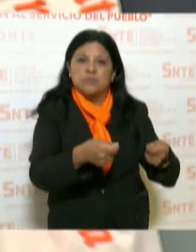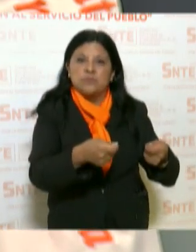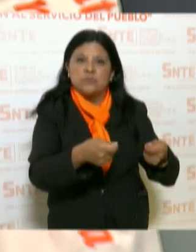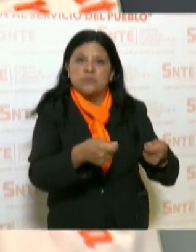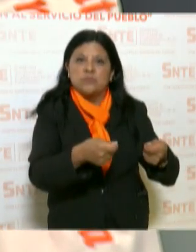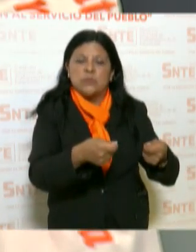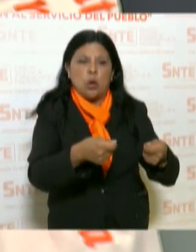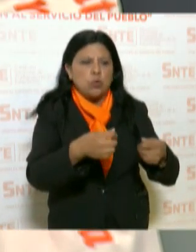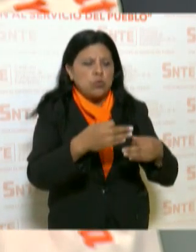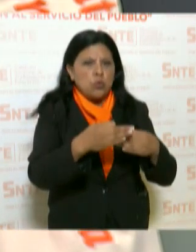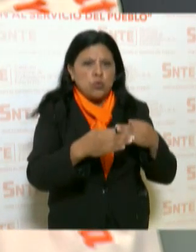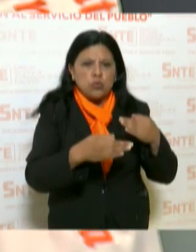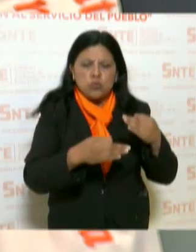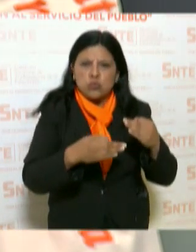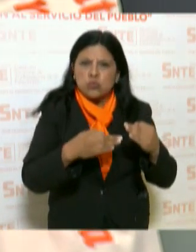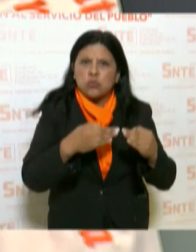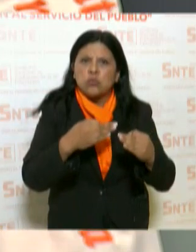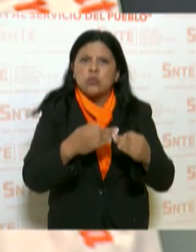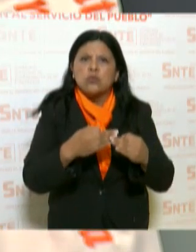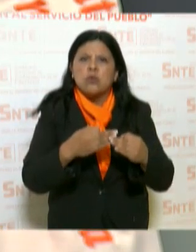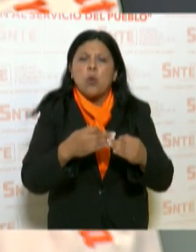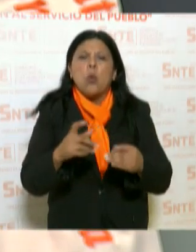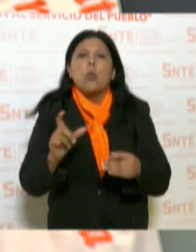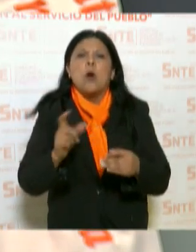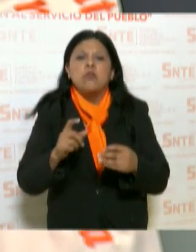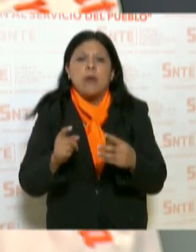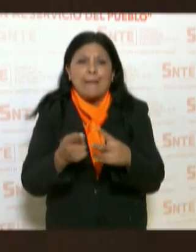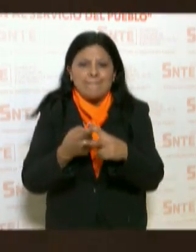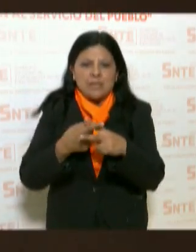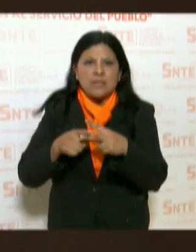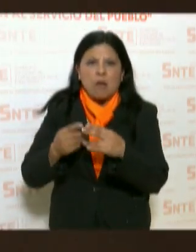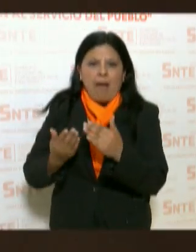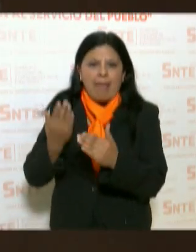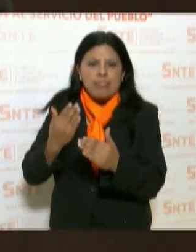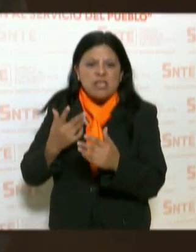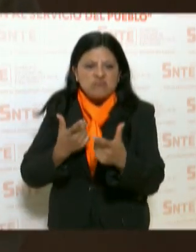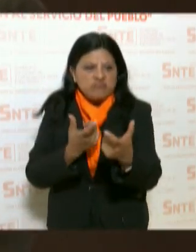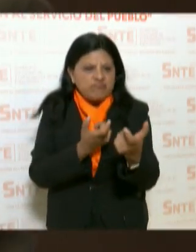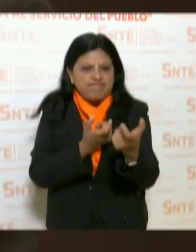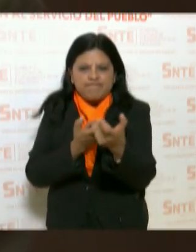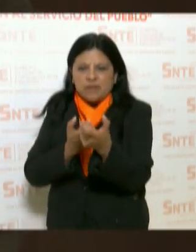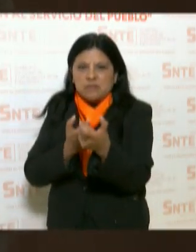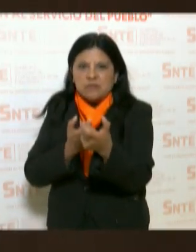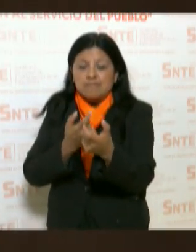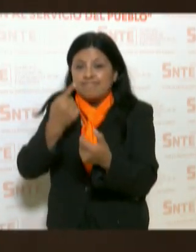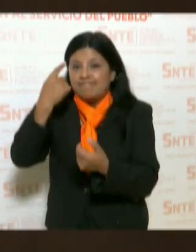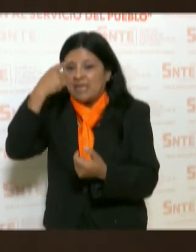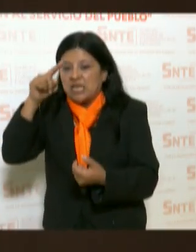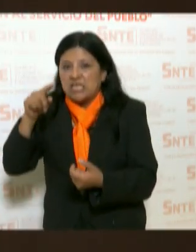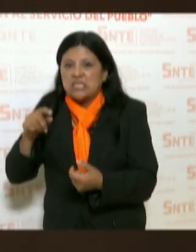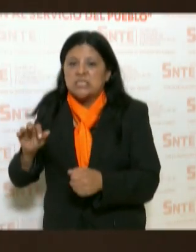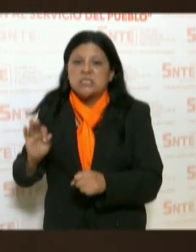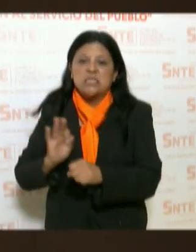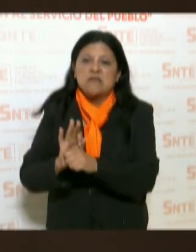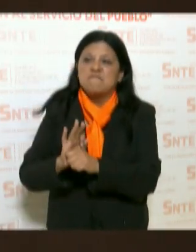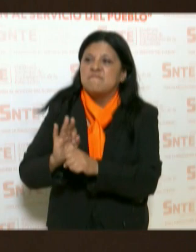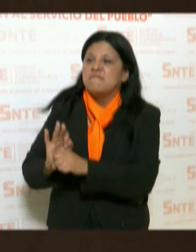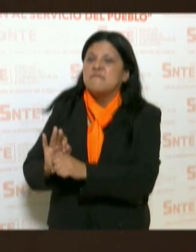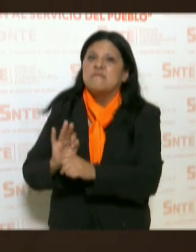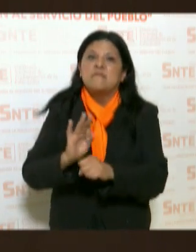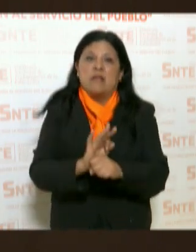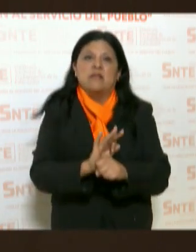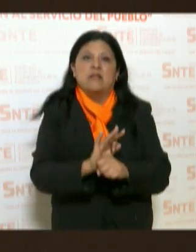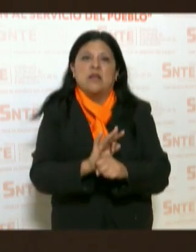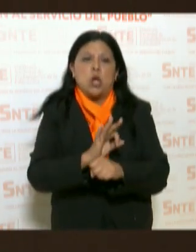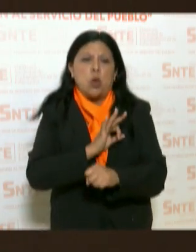rifle con el que hicieron la revolución, para que defiendan el ejido y la